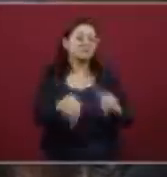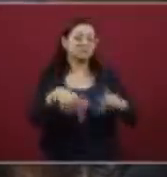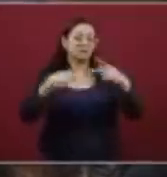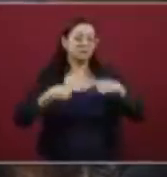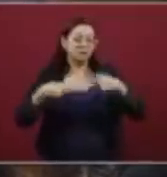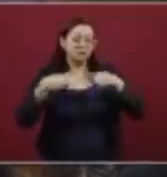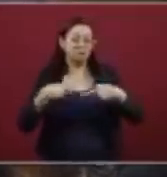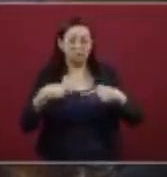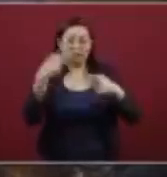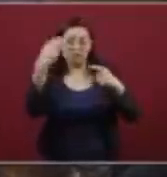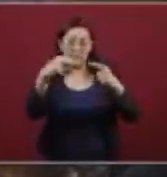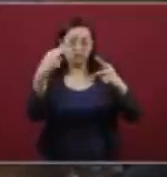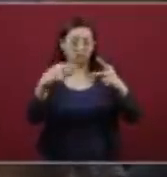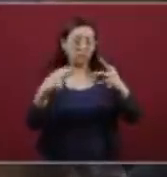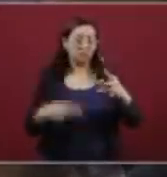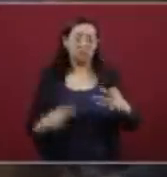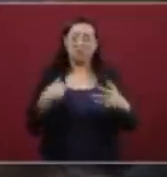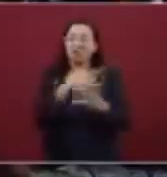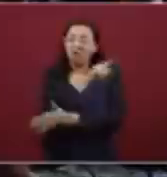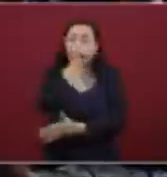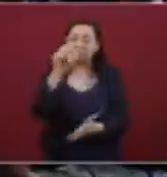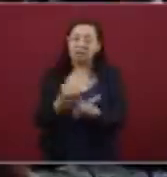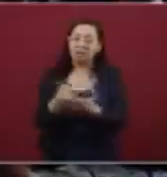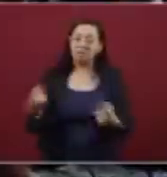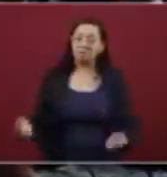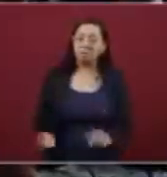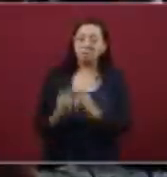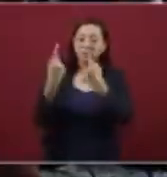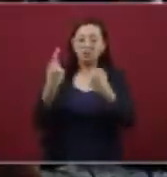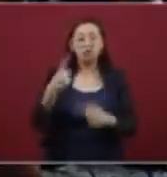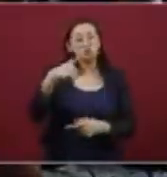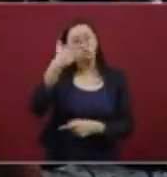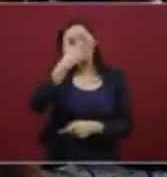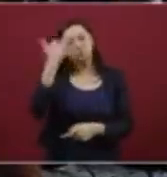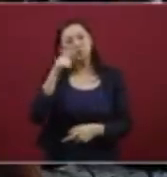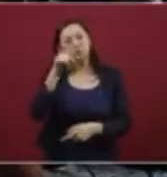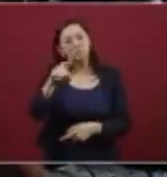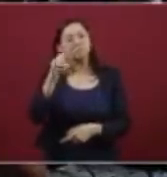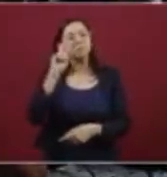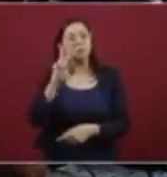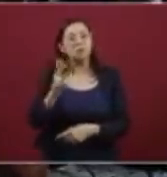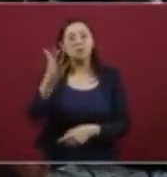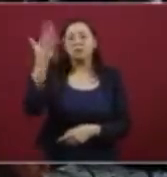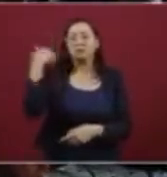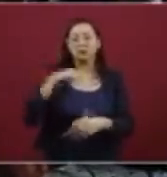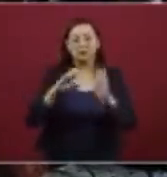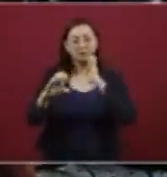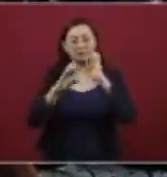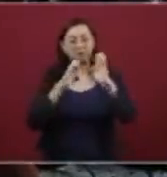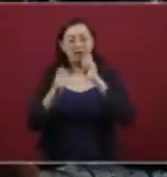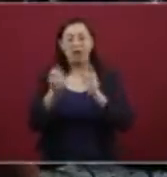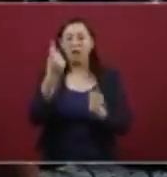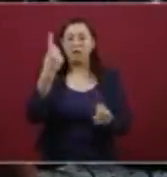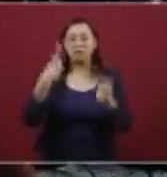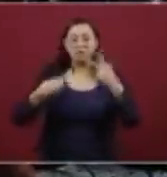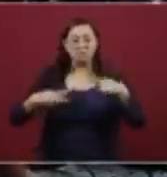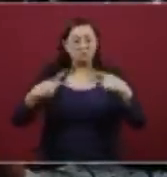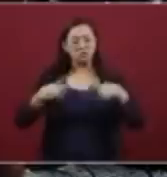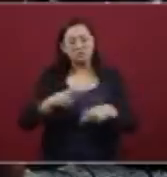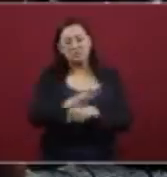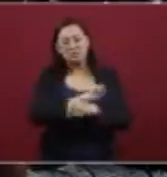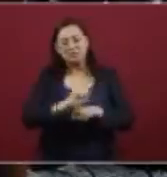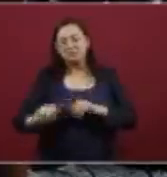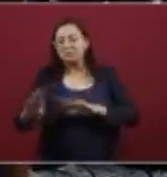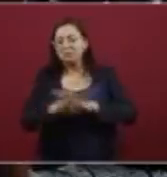nombres. Yo no sé si usted vio algunas de las comparecencias o tuvo algún reporte, pero algunas personas no podían ni siquiera contestar cosas